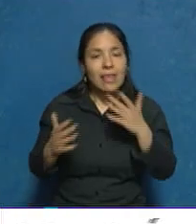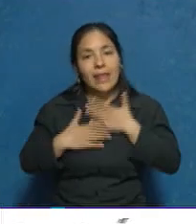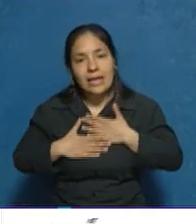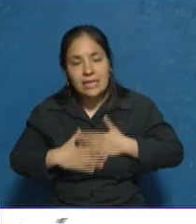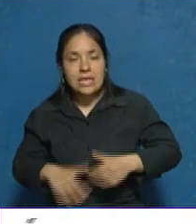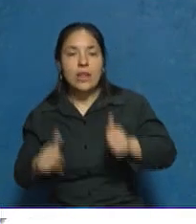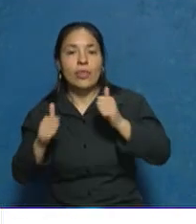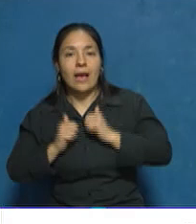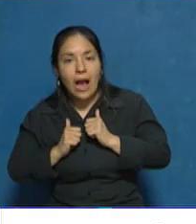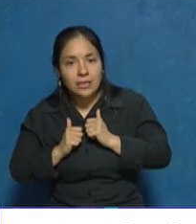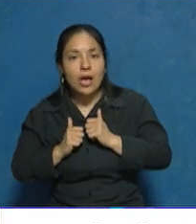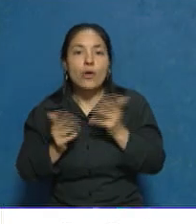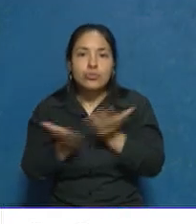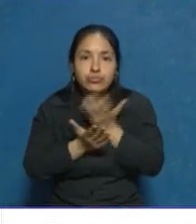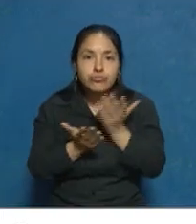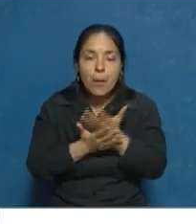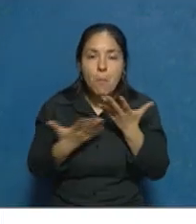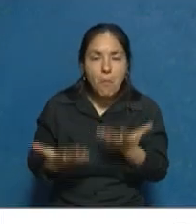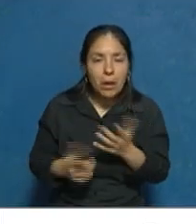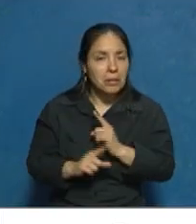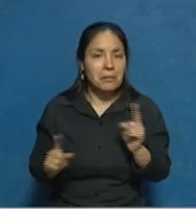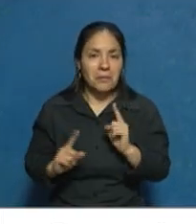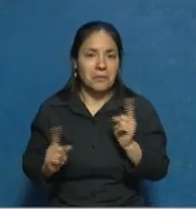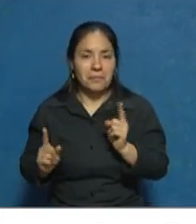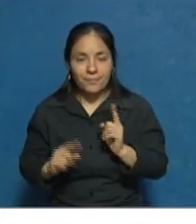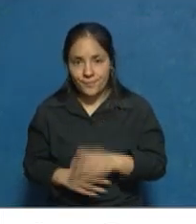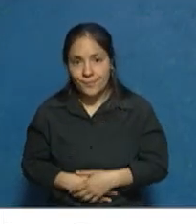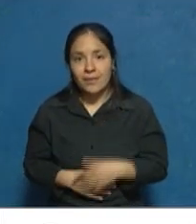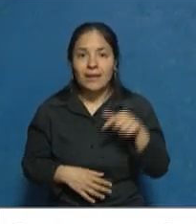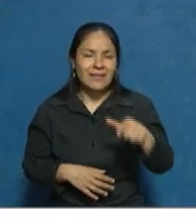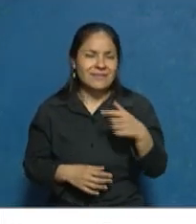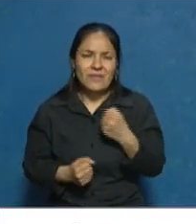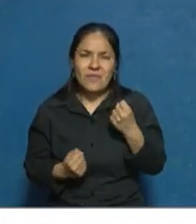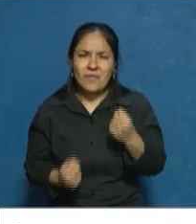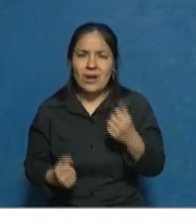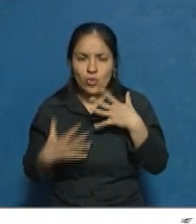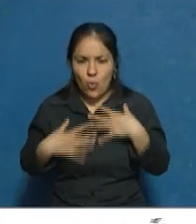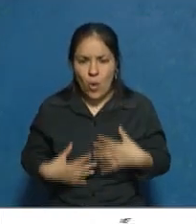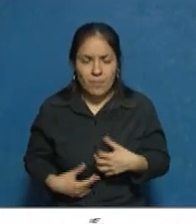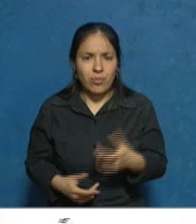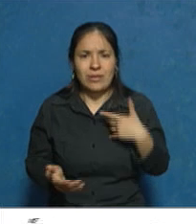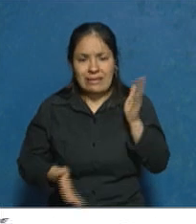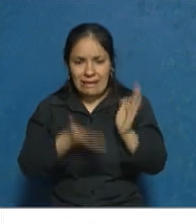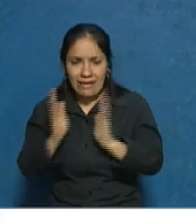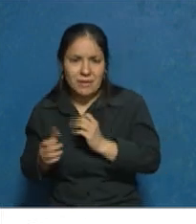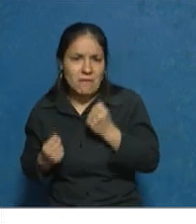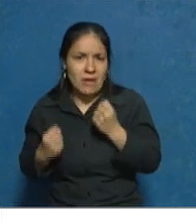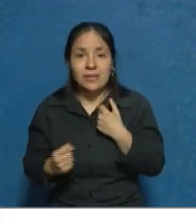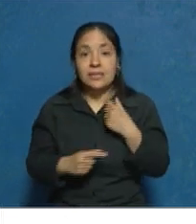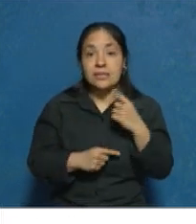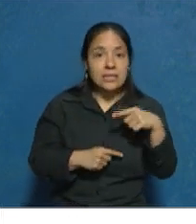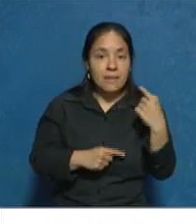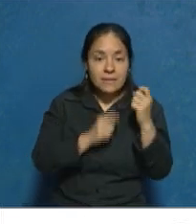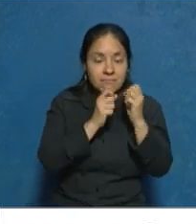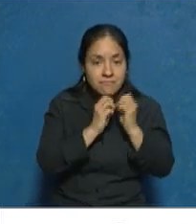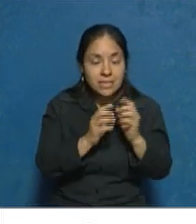y descansando sin ninguna molestia. Es algo muy fuerte para su cuerpo, por eso siempre empiezan de a poquito para ver cómo el